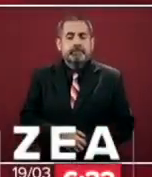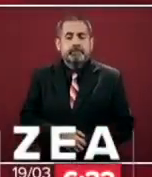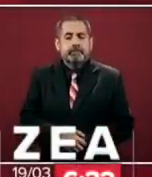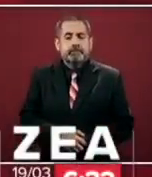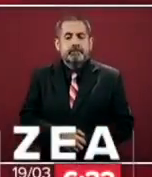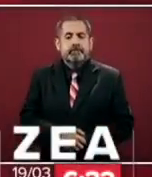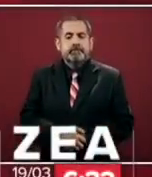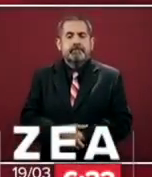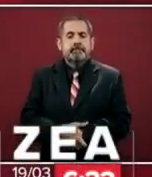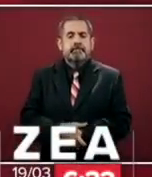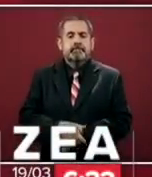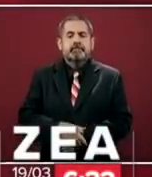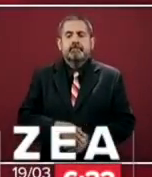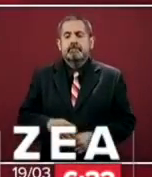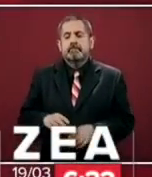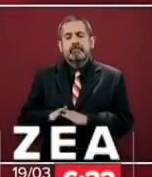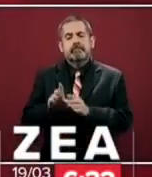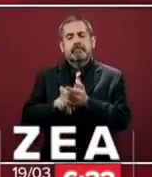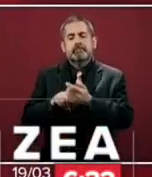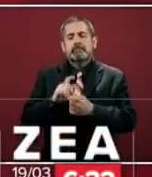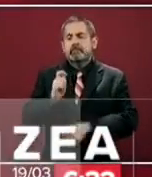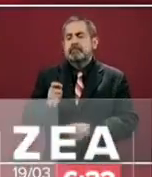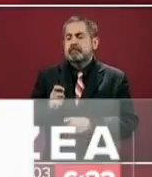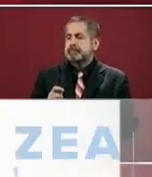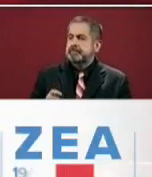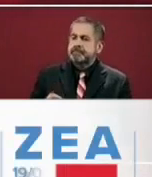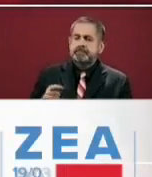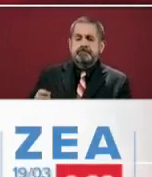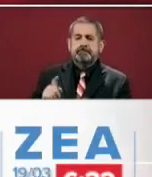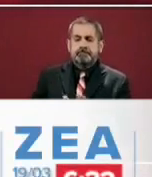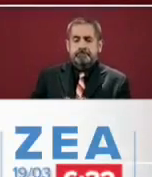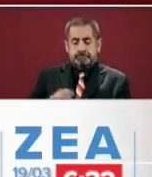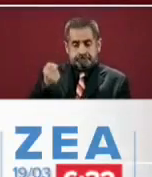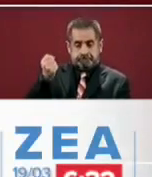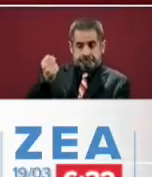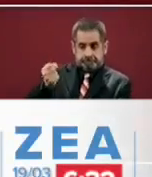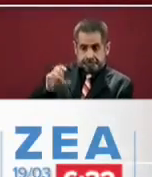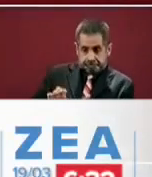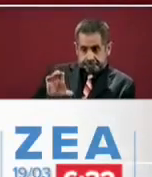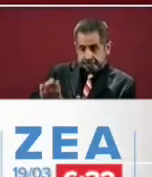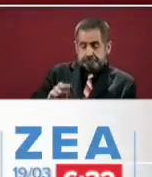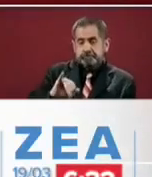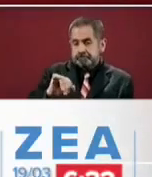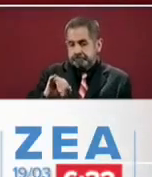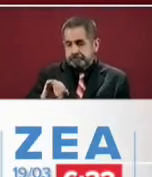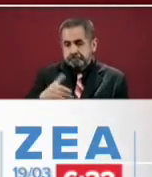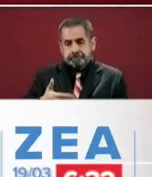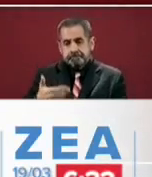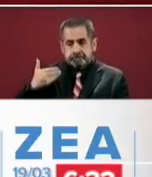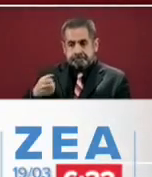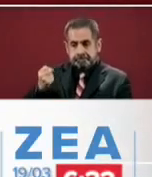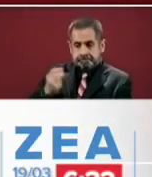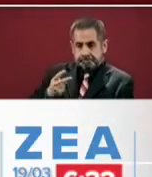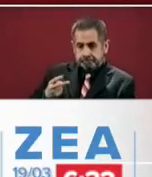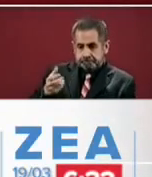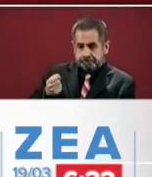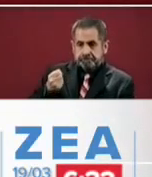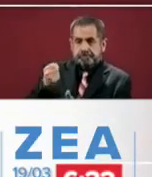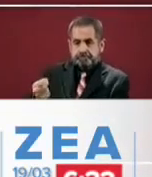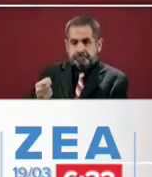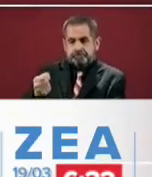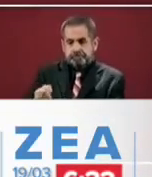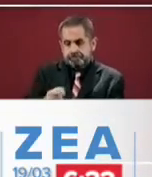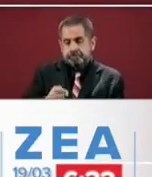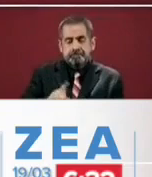Se va a dar recursos anticipados a los